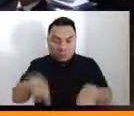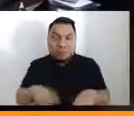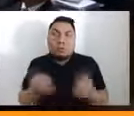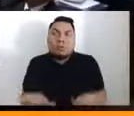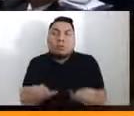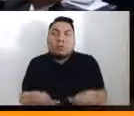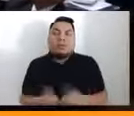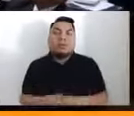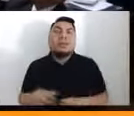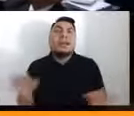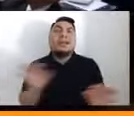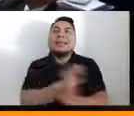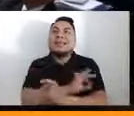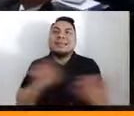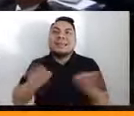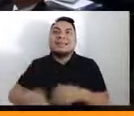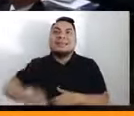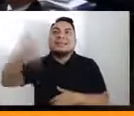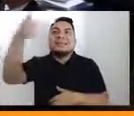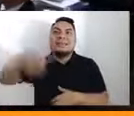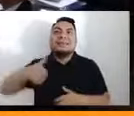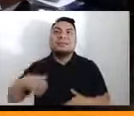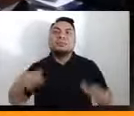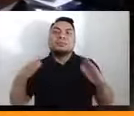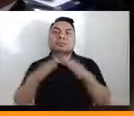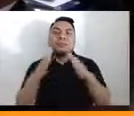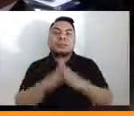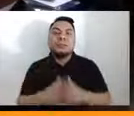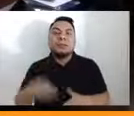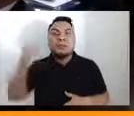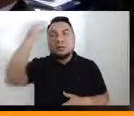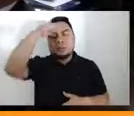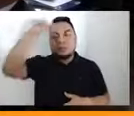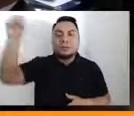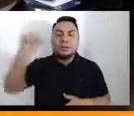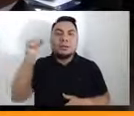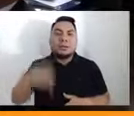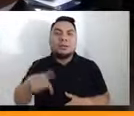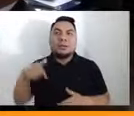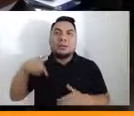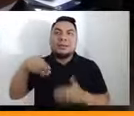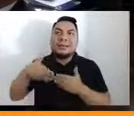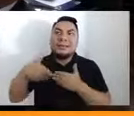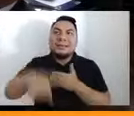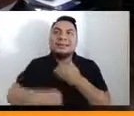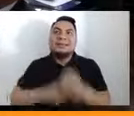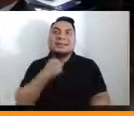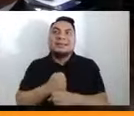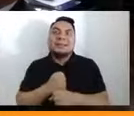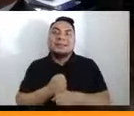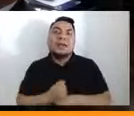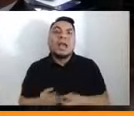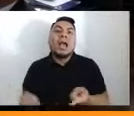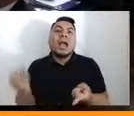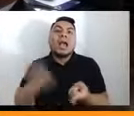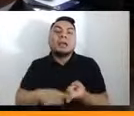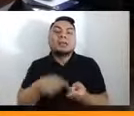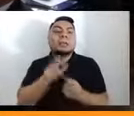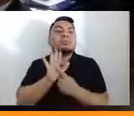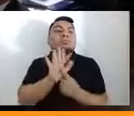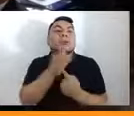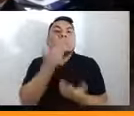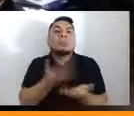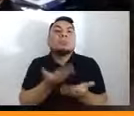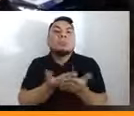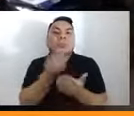que ningún funcionario más de esta municipalidad viaje en lo que resta del año hasta que no se exhiban